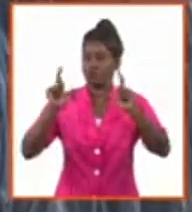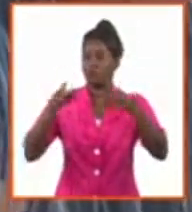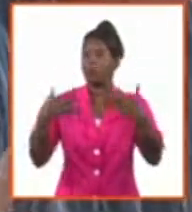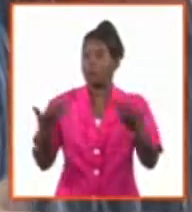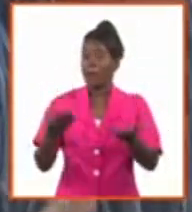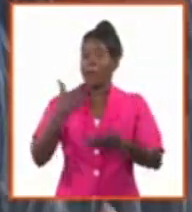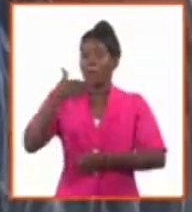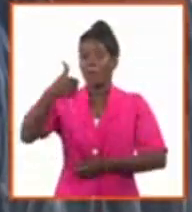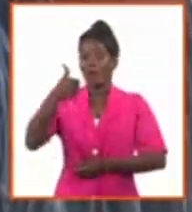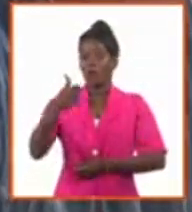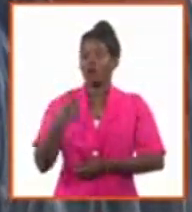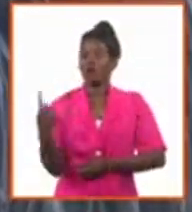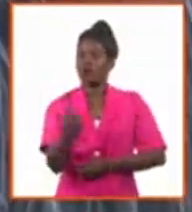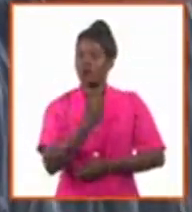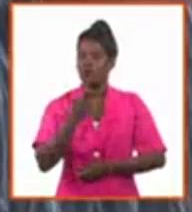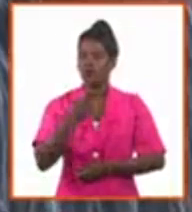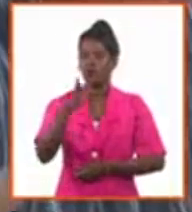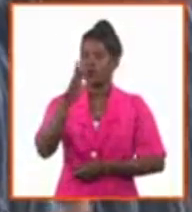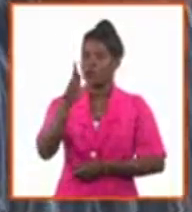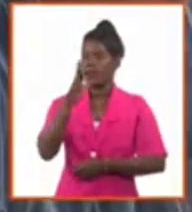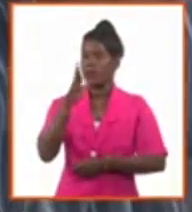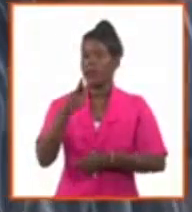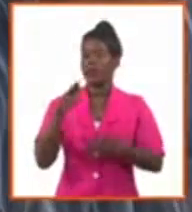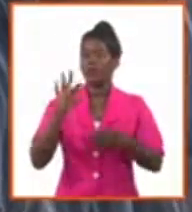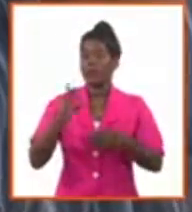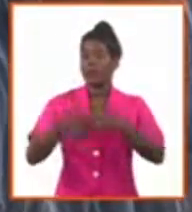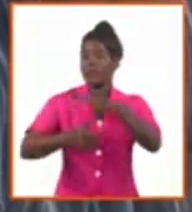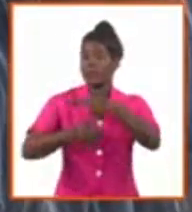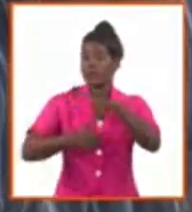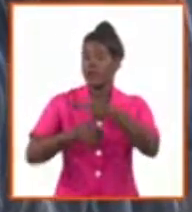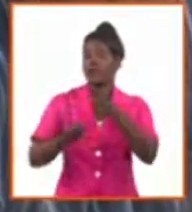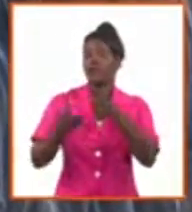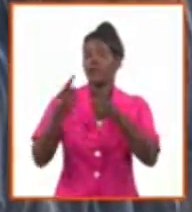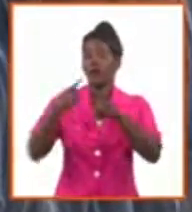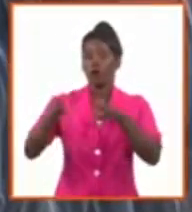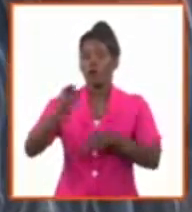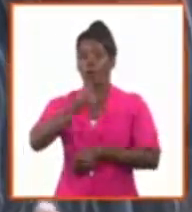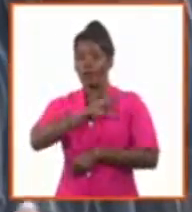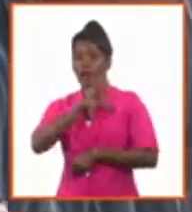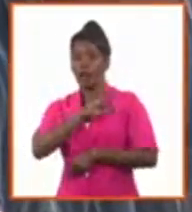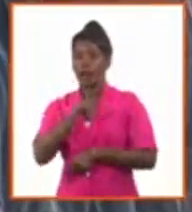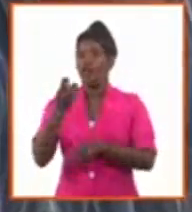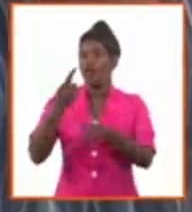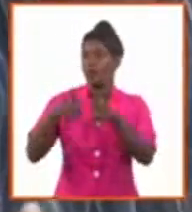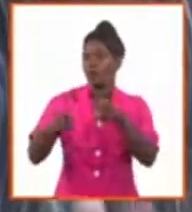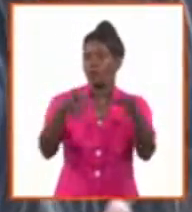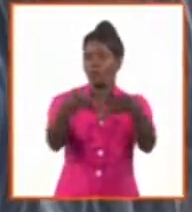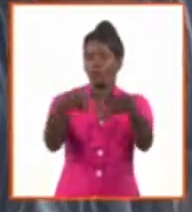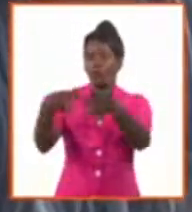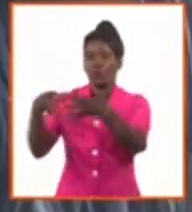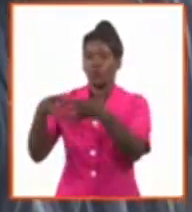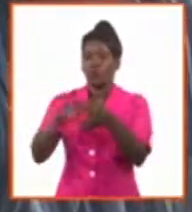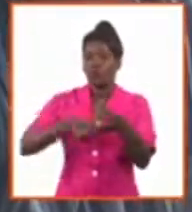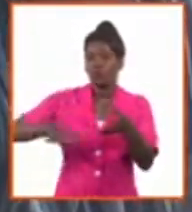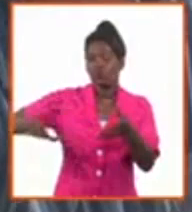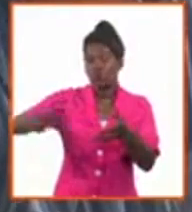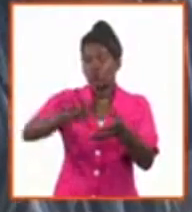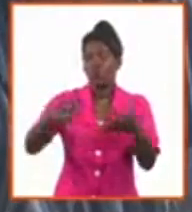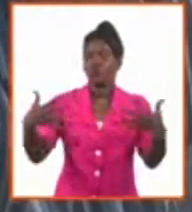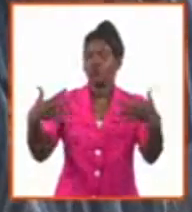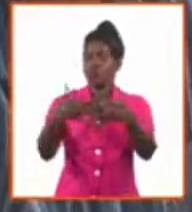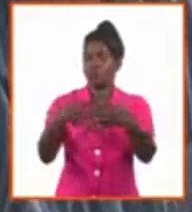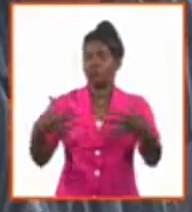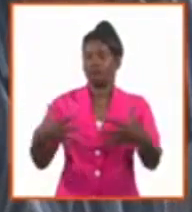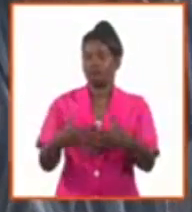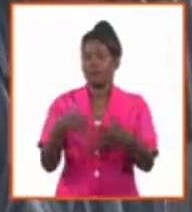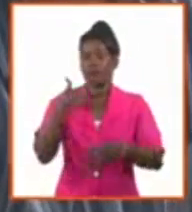consejos populares, los delegados, los coordinadores políticos, los presidentes de zona de defensa, utilizar todas estas personas, todas